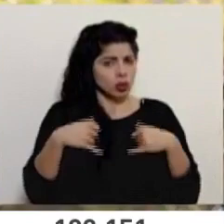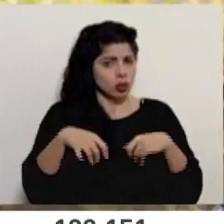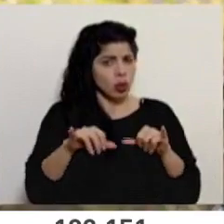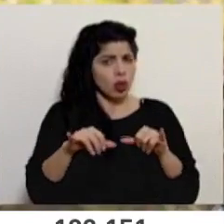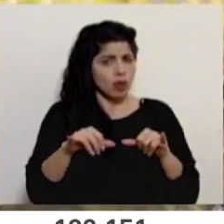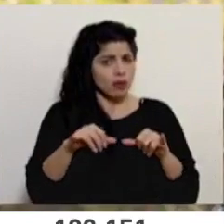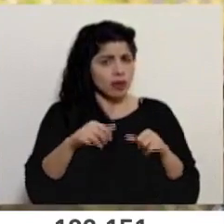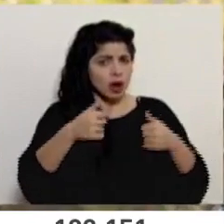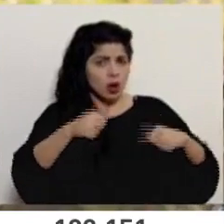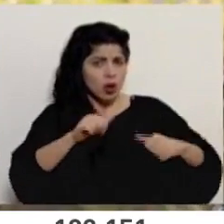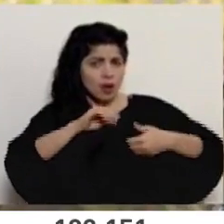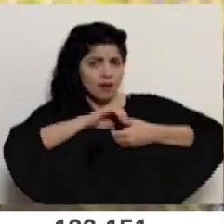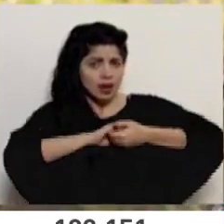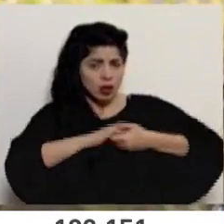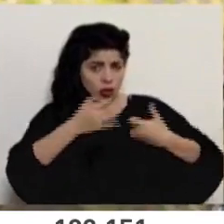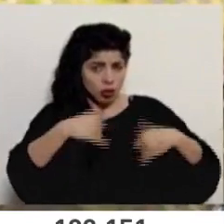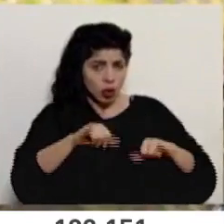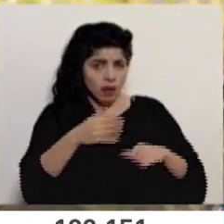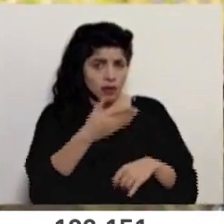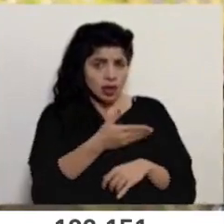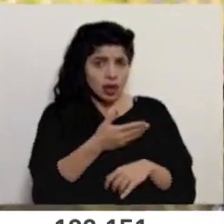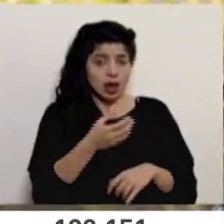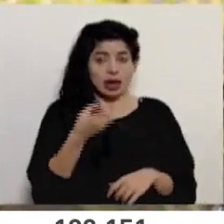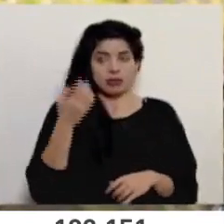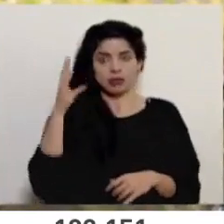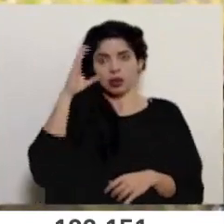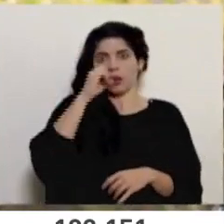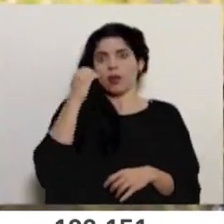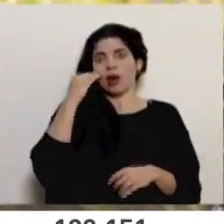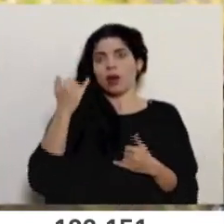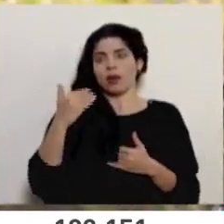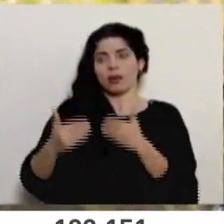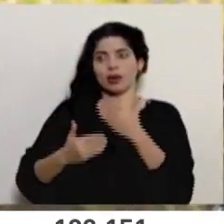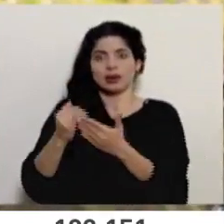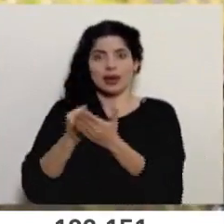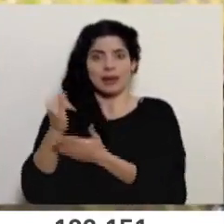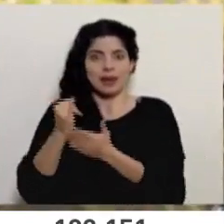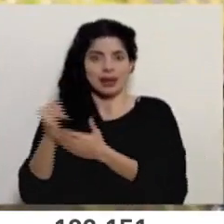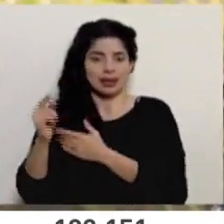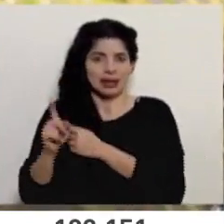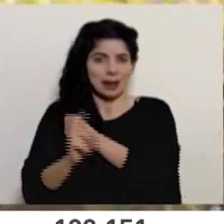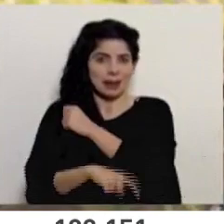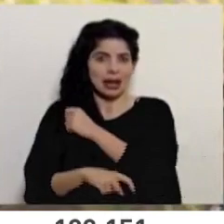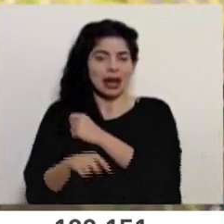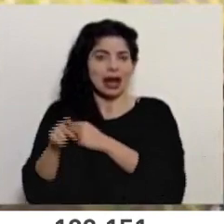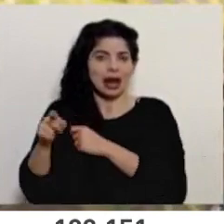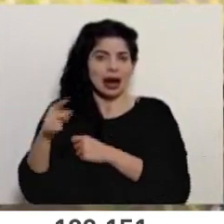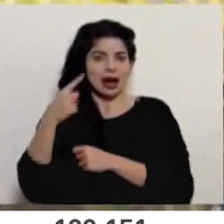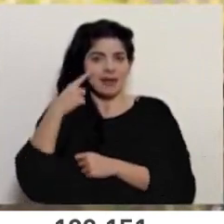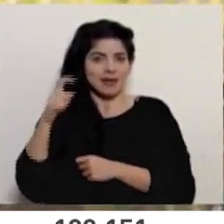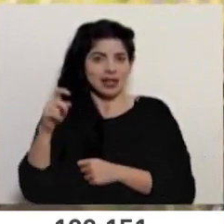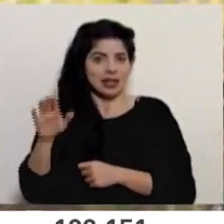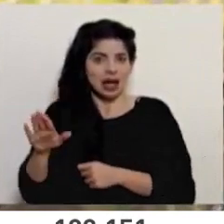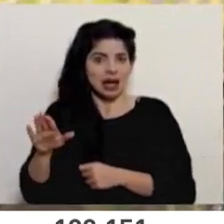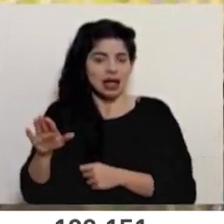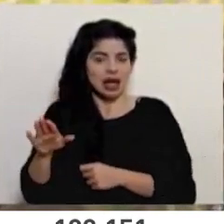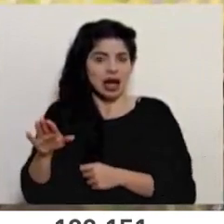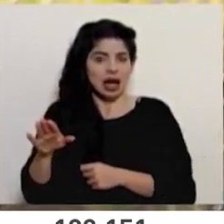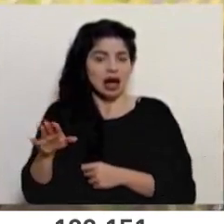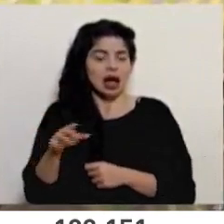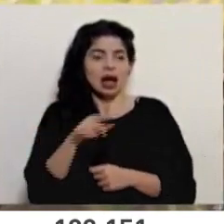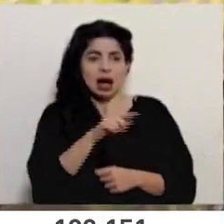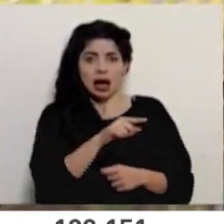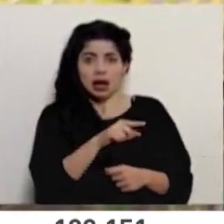estos convenios en estos momentos, tomando en cuenta la investigación penal que abre la Fiscalía? Y